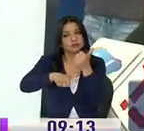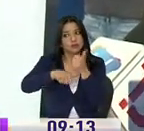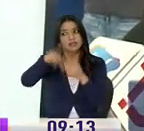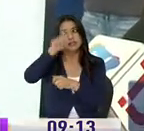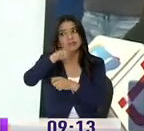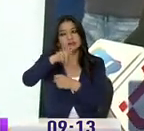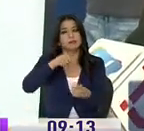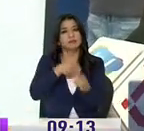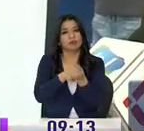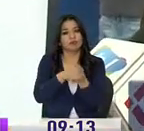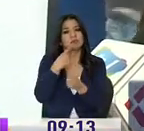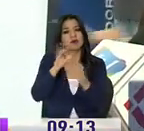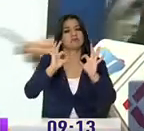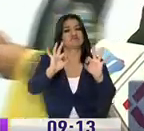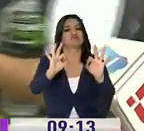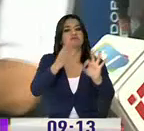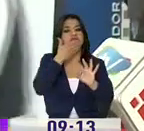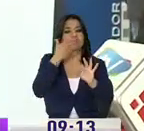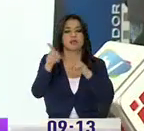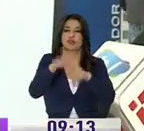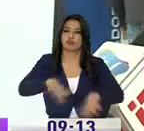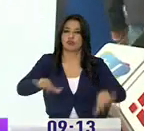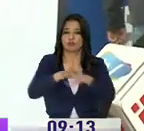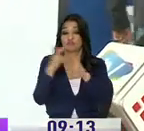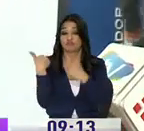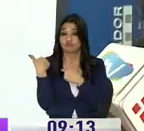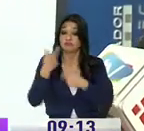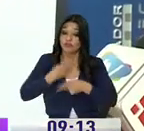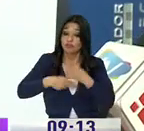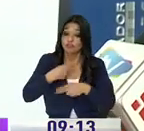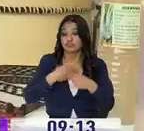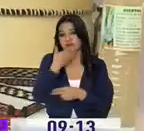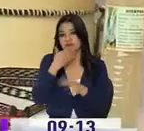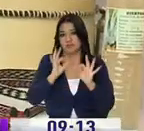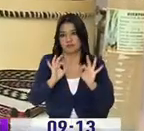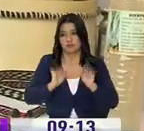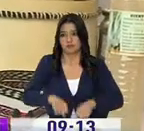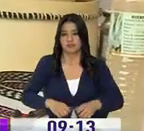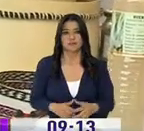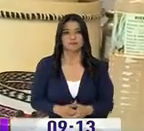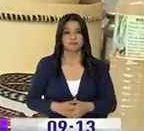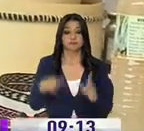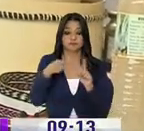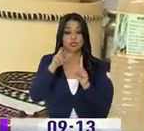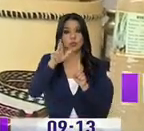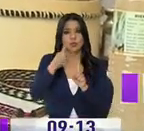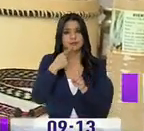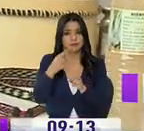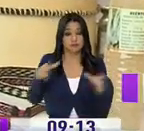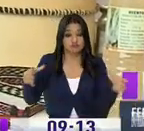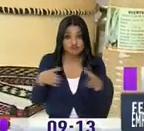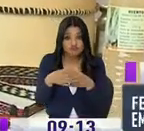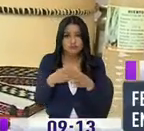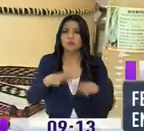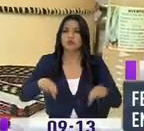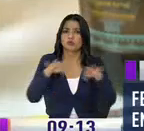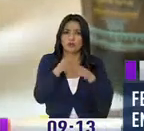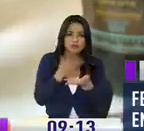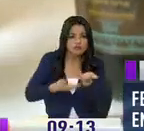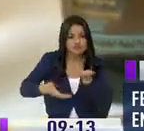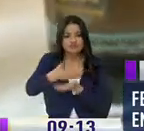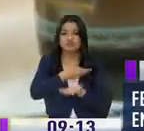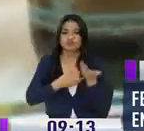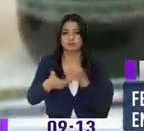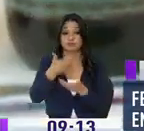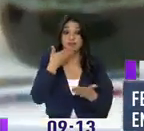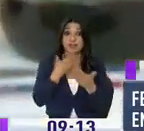necesitan apoyo para tener mejores competencias y hacer de sus negocios mejores. Luis Paucar comenta que estos acercamientos son fundamentales, ya